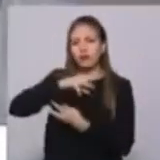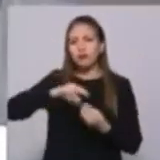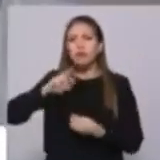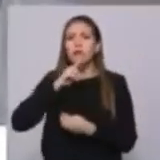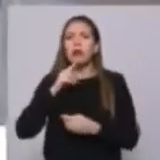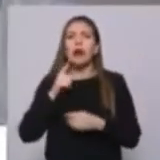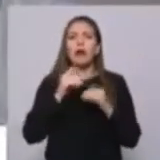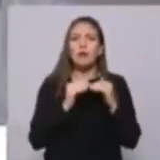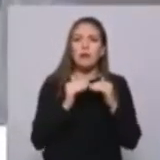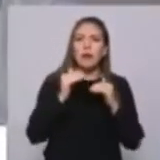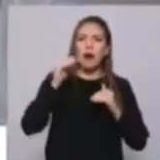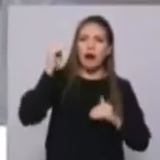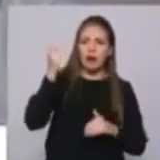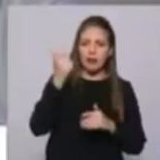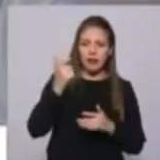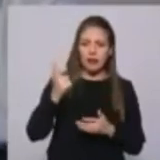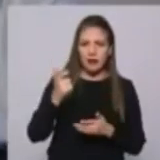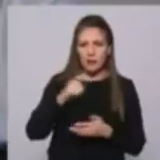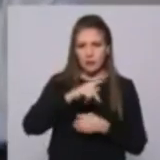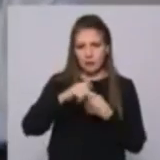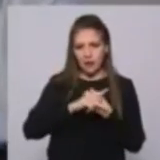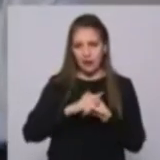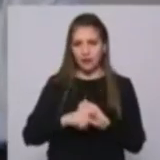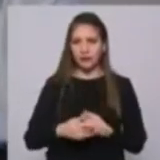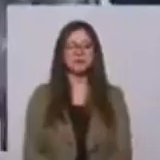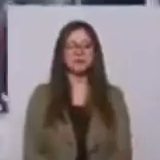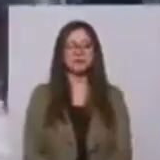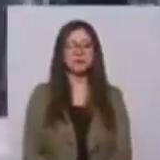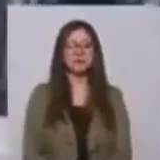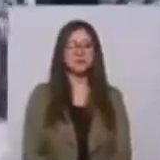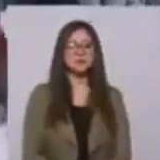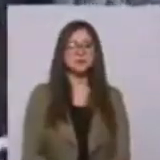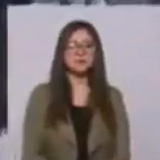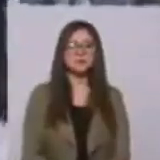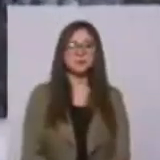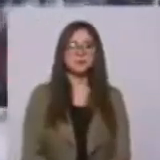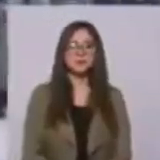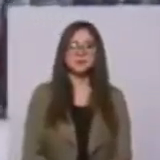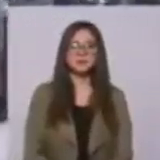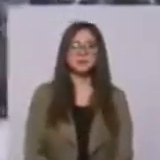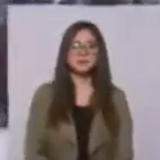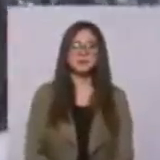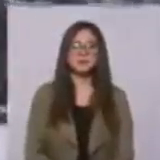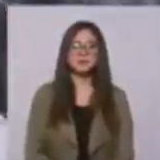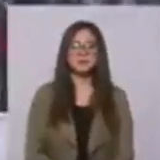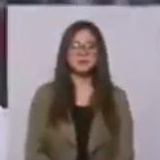económico del país. Mariana Sánchez, 21 Noticias. 21 Noticias.